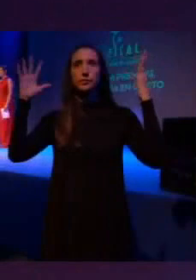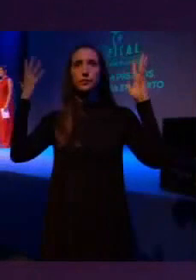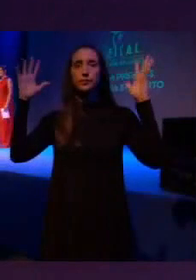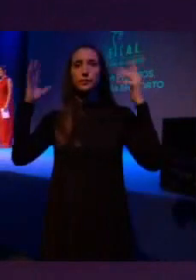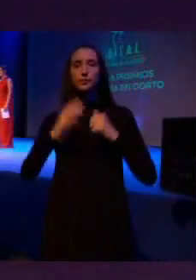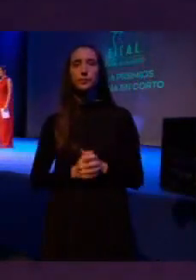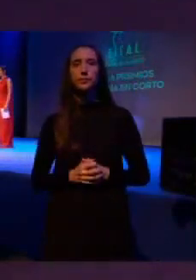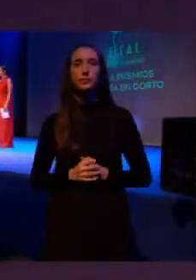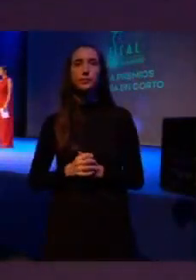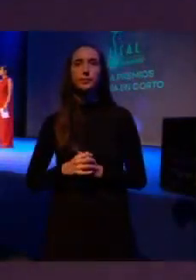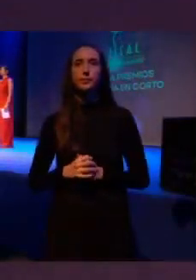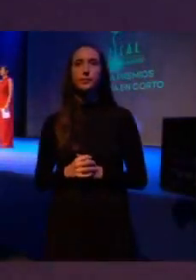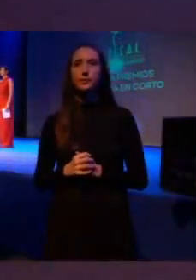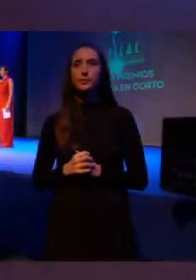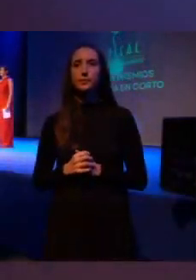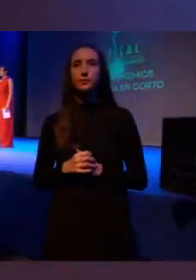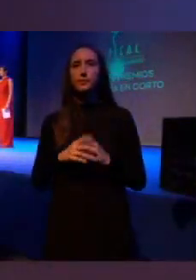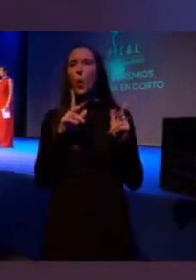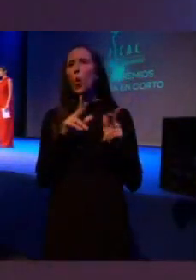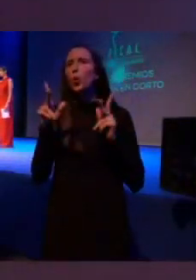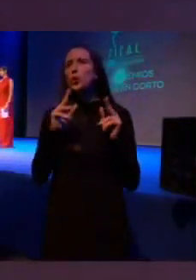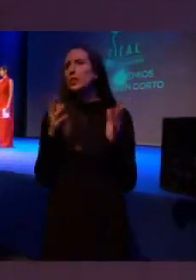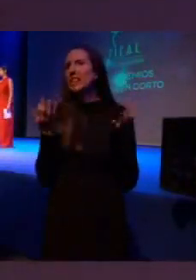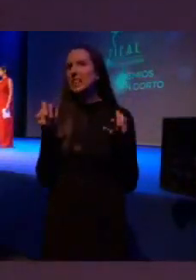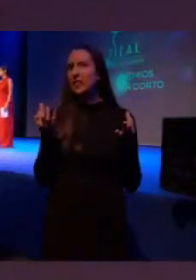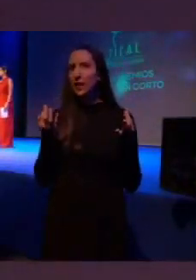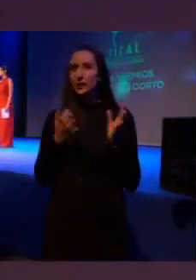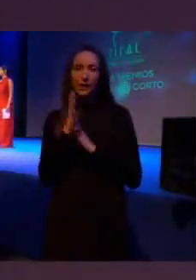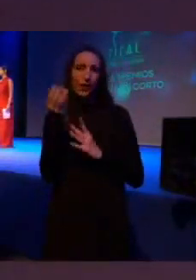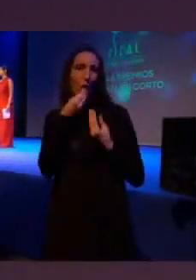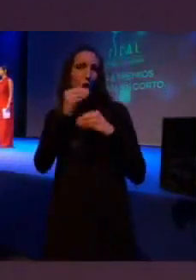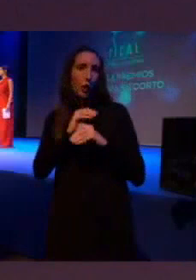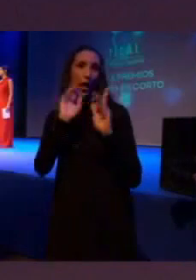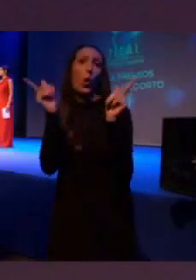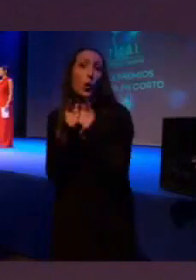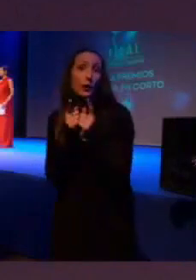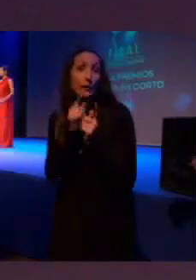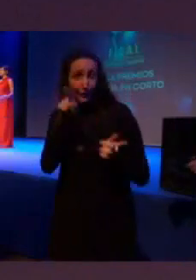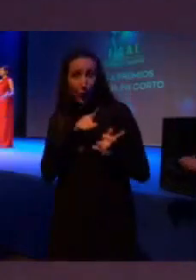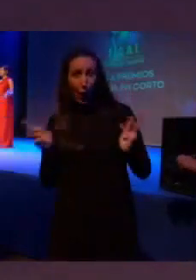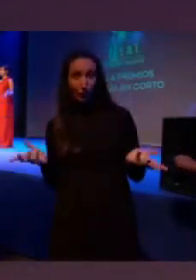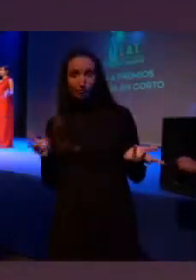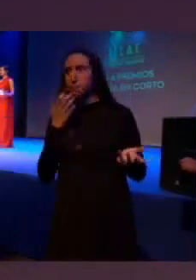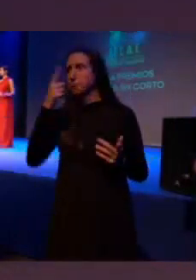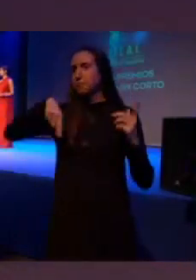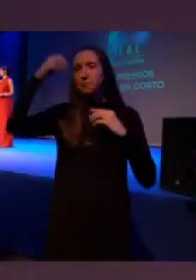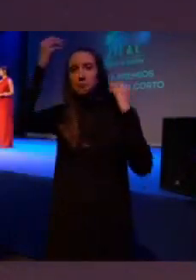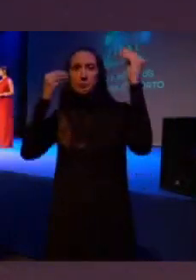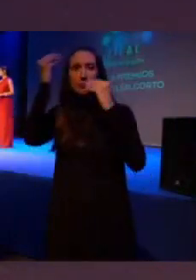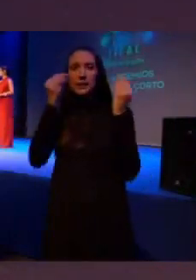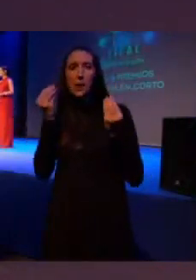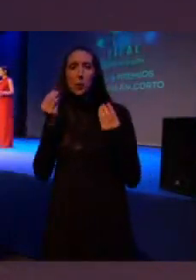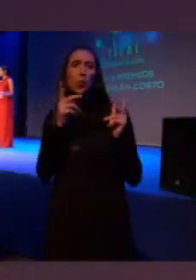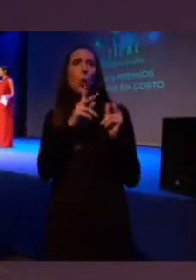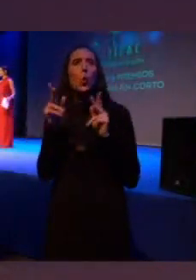¿Qué es un cortometraje? Sencillamente es una historia corta, ¿no? Si lo pensamos bien, un cortometraje podría